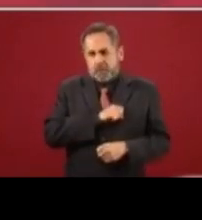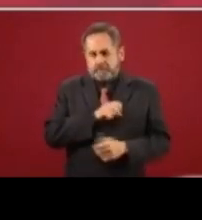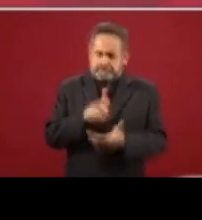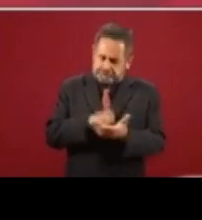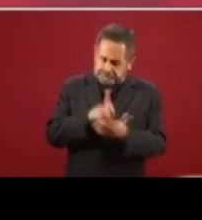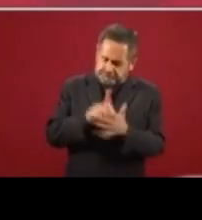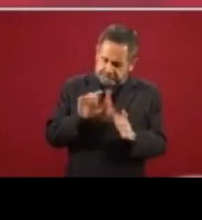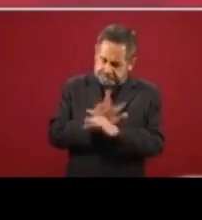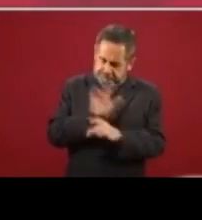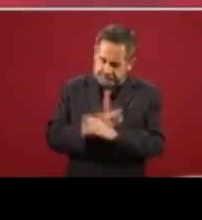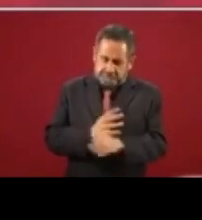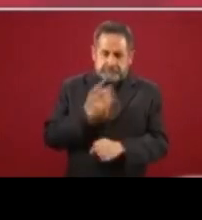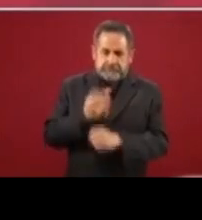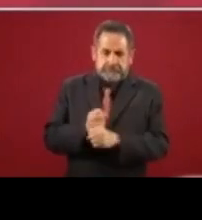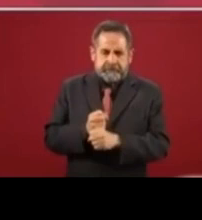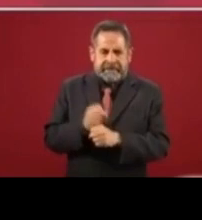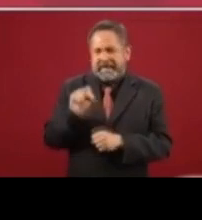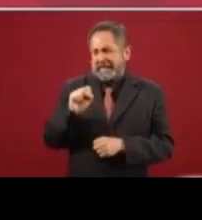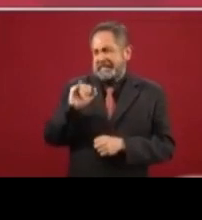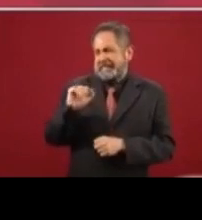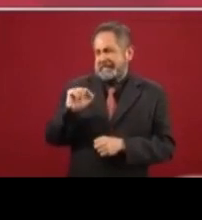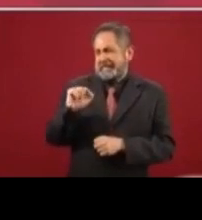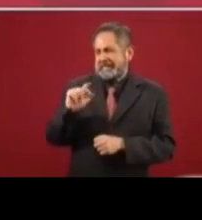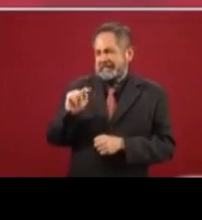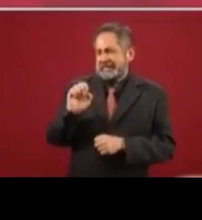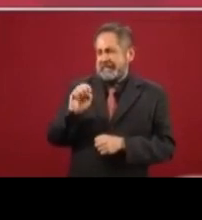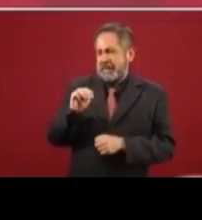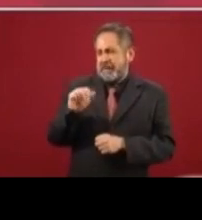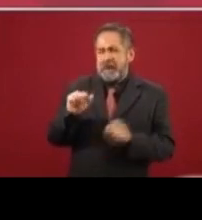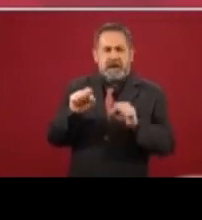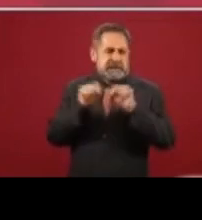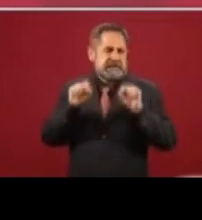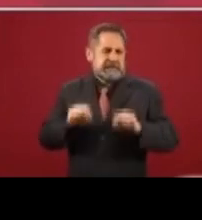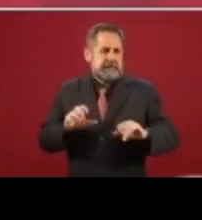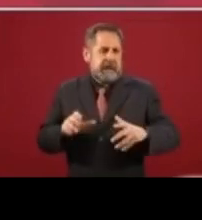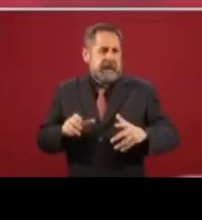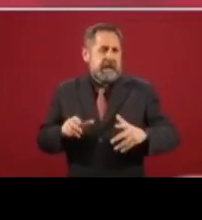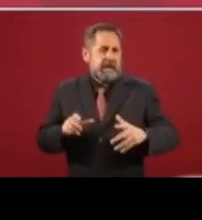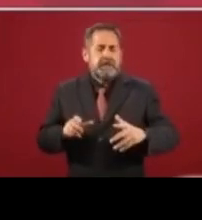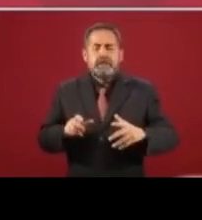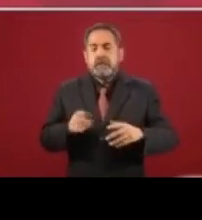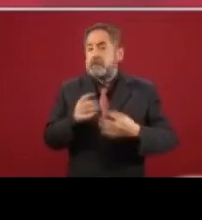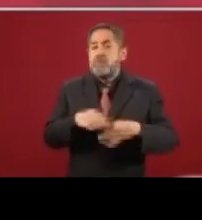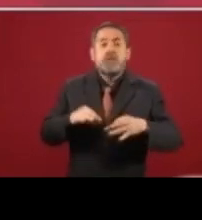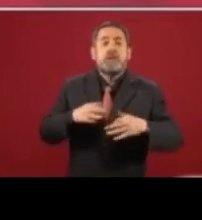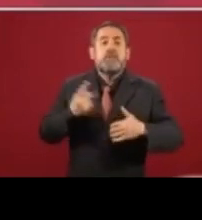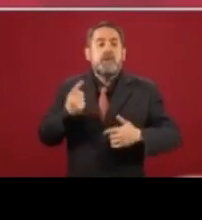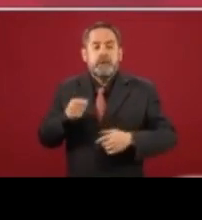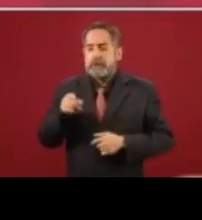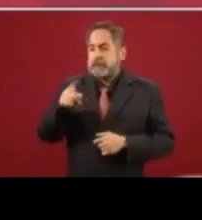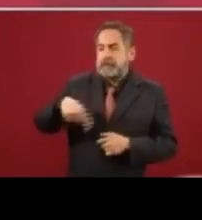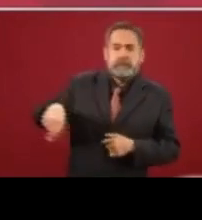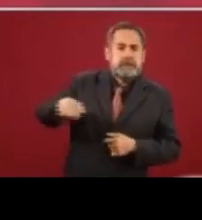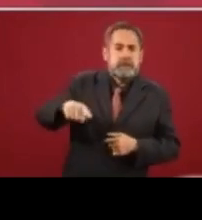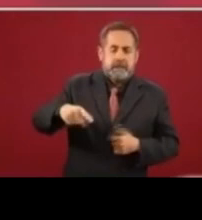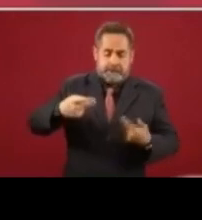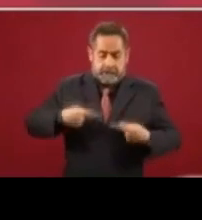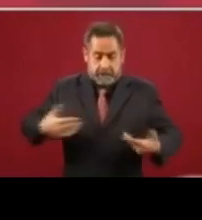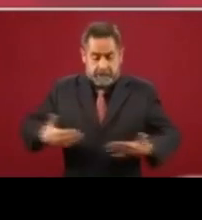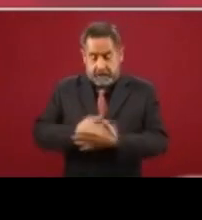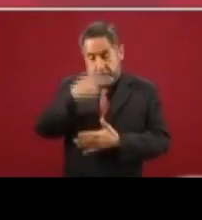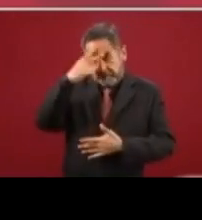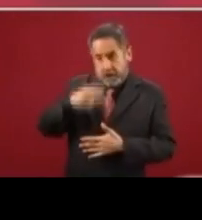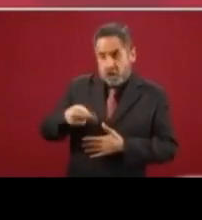importante porque pues, se trata de la salud del pueblo, que todos los mexicanos